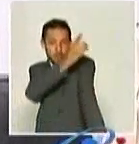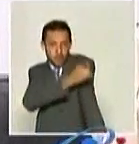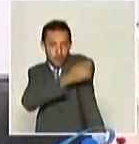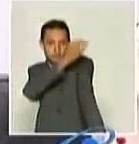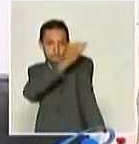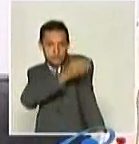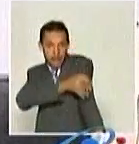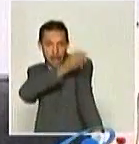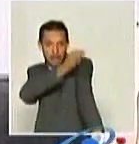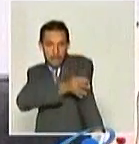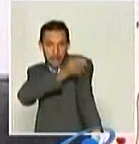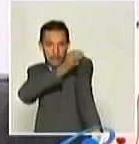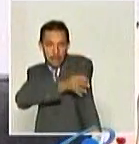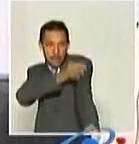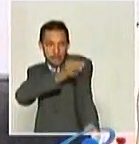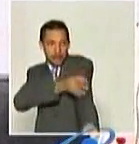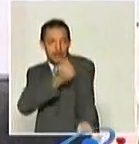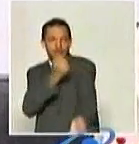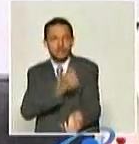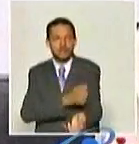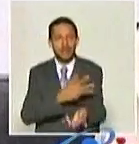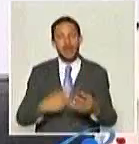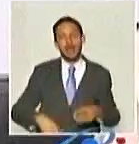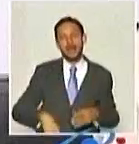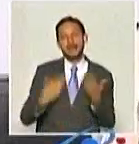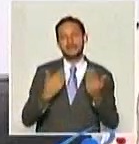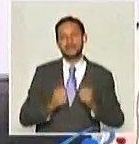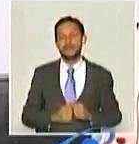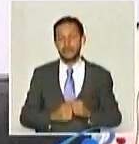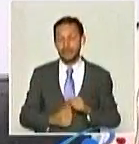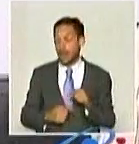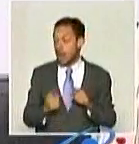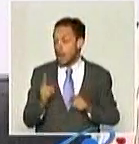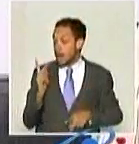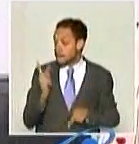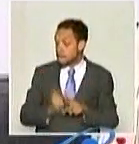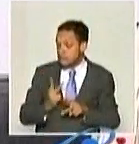través del suero, sin ningún riesgo, sin ningún tipo de